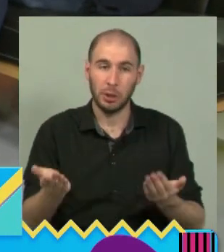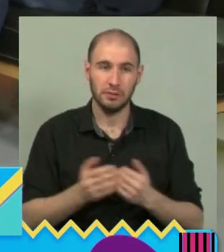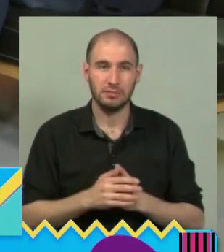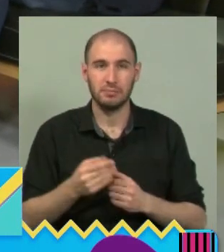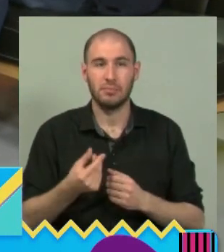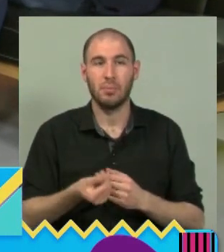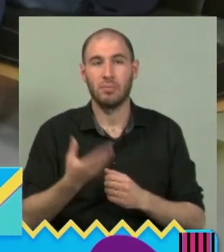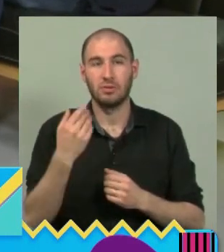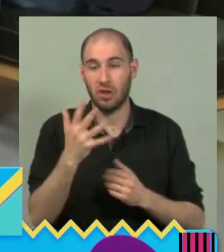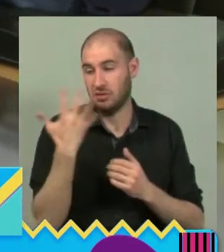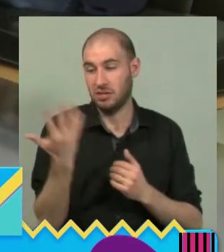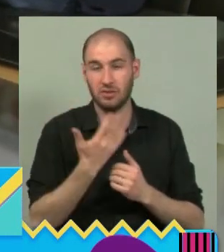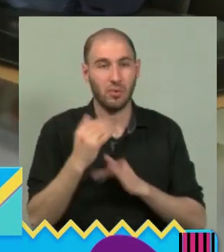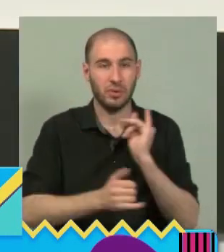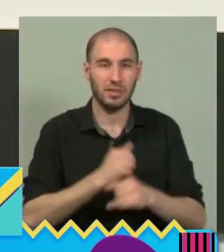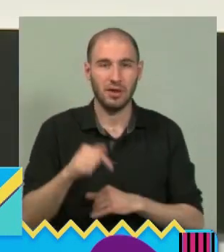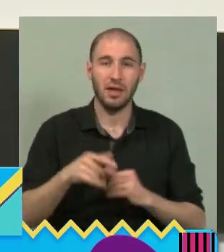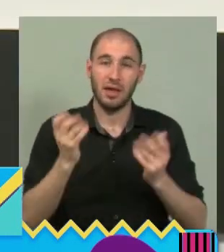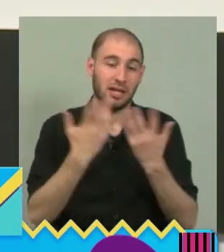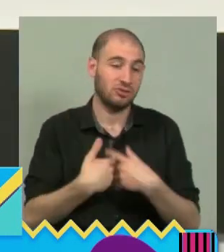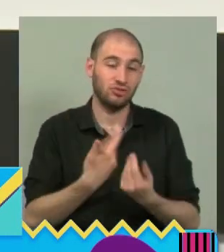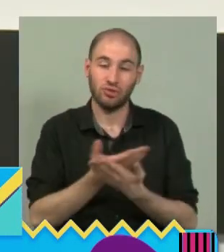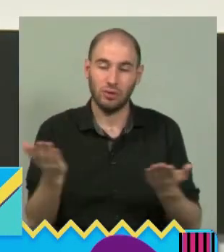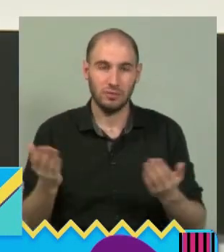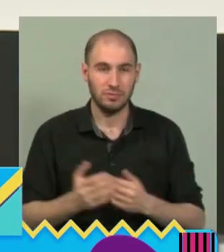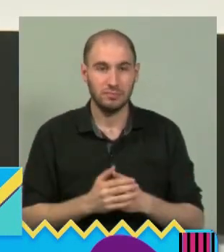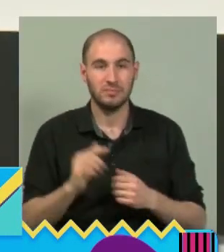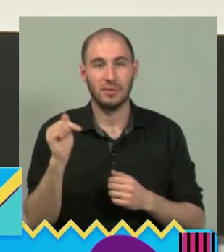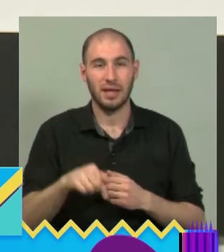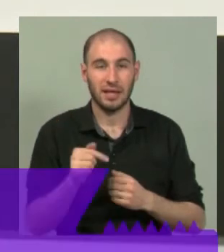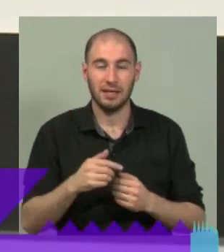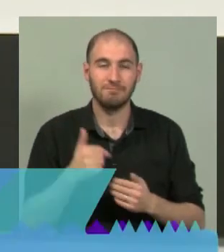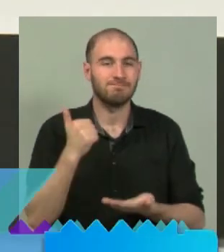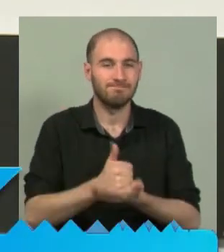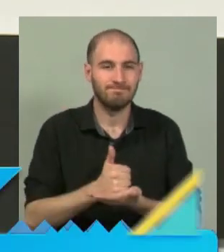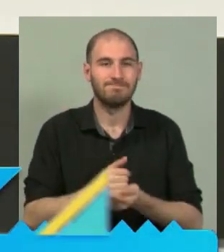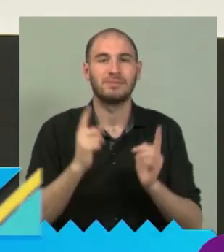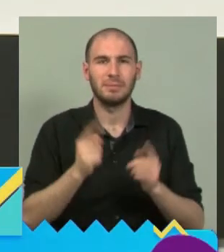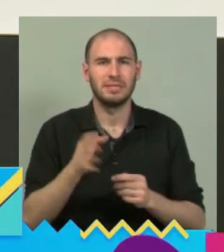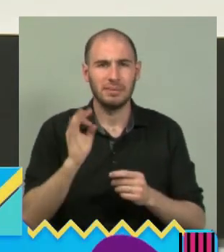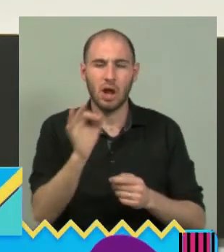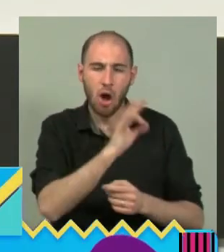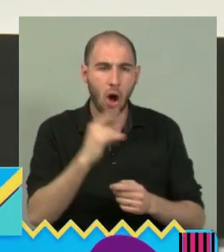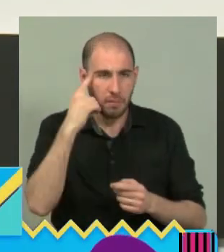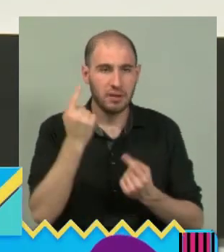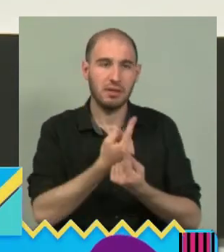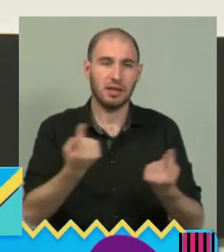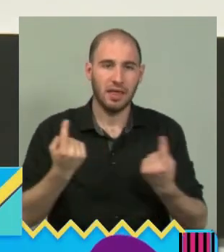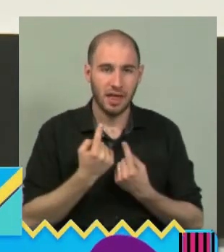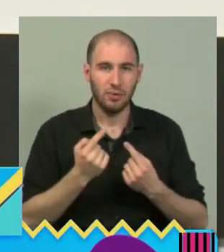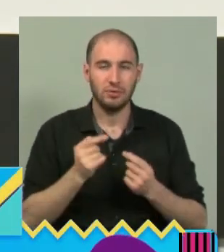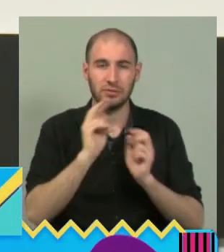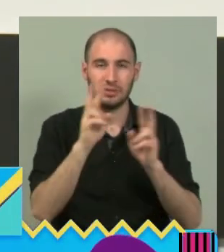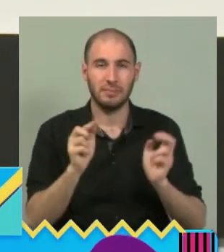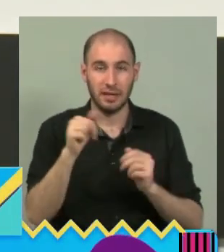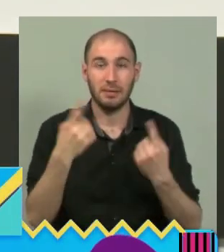hemos dicho los 5 básicamente hoy, que tiene que ver con todos y que hay que estar presente y también hay que hacer saber la opinión de cada uno al